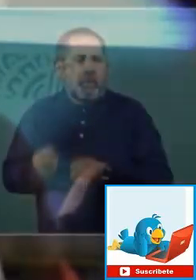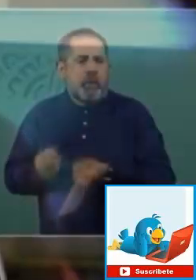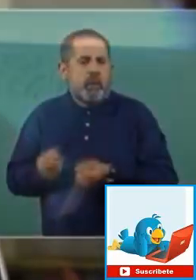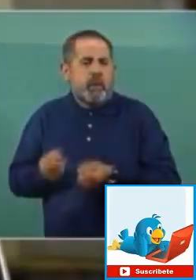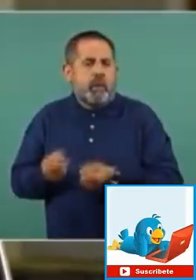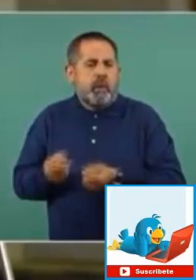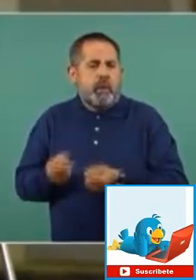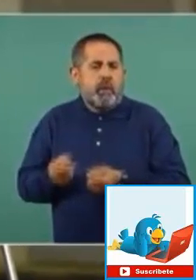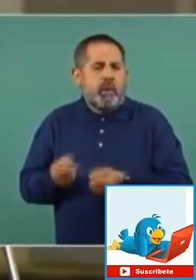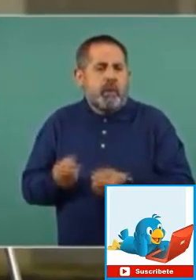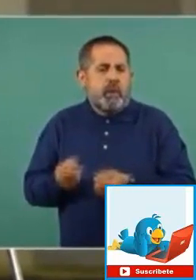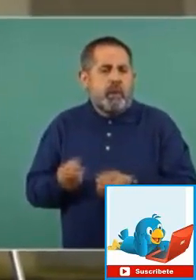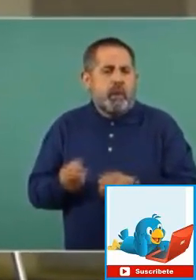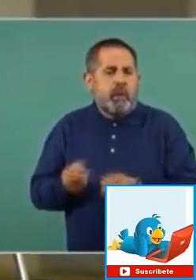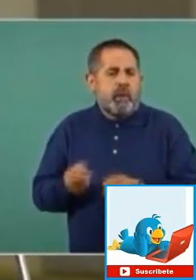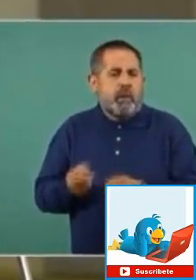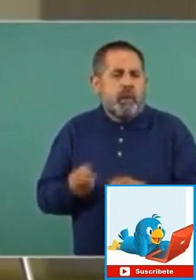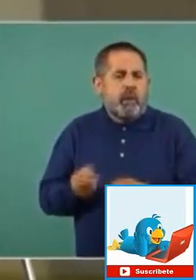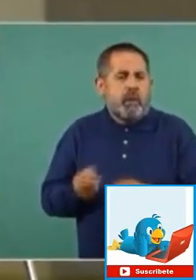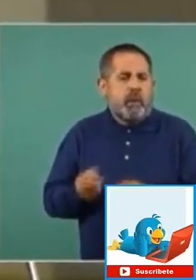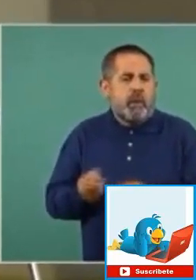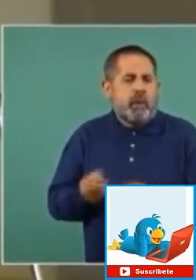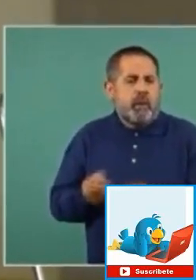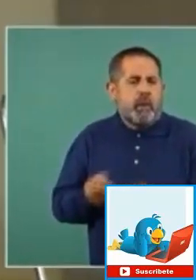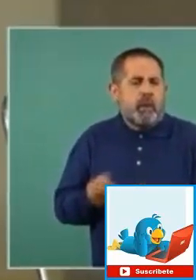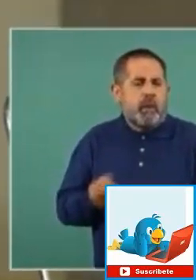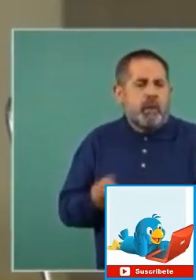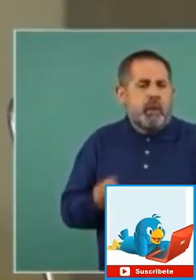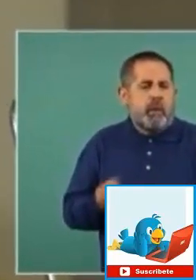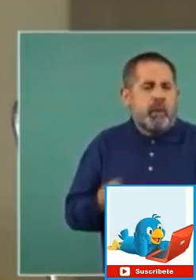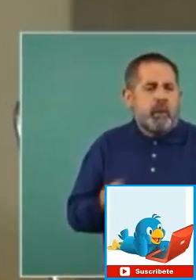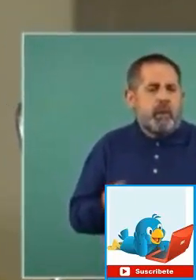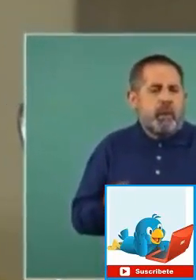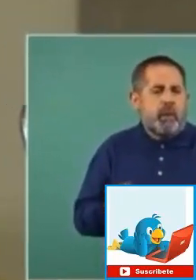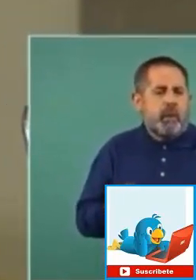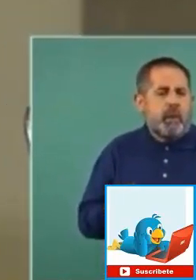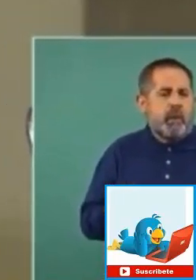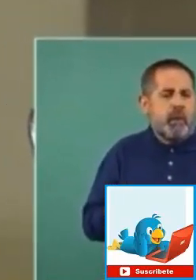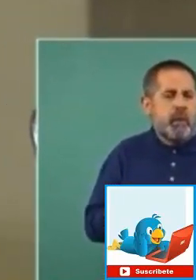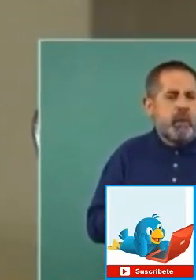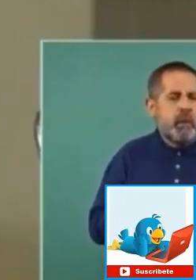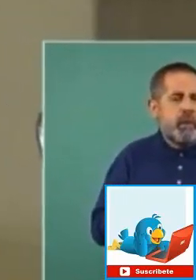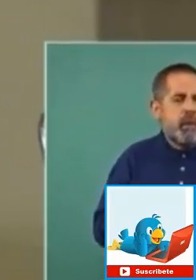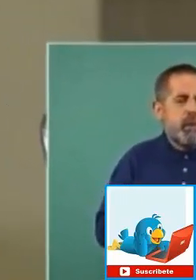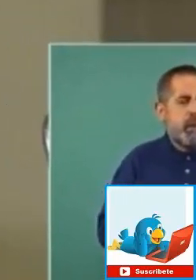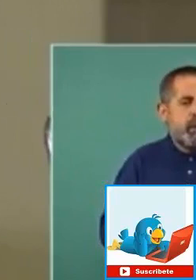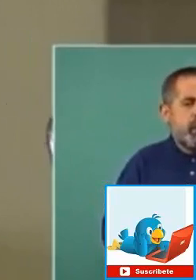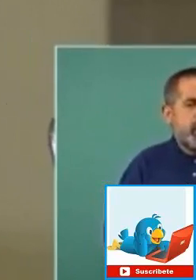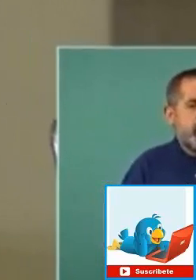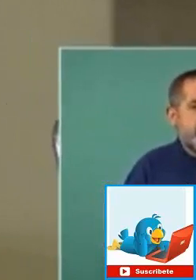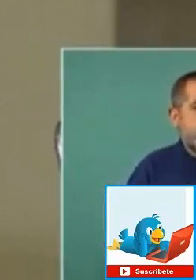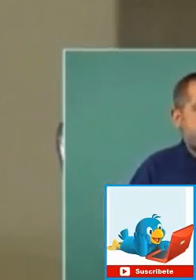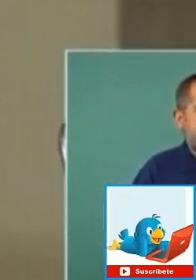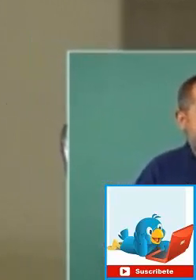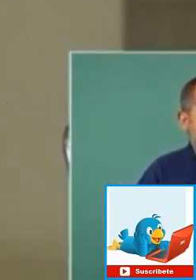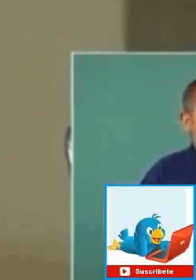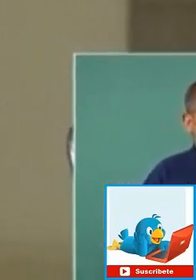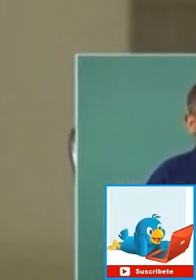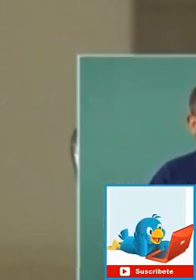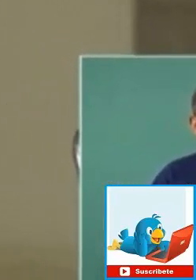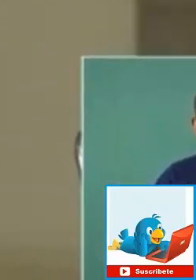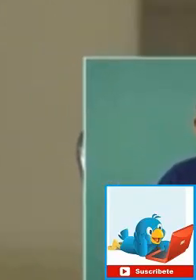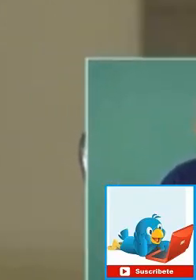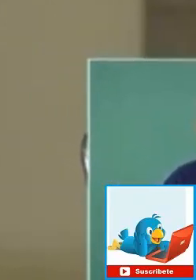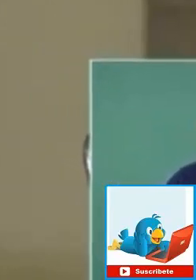fase 3 se aprobó esta vacuna, cuál fue el índice de rango inferior de intervalo de confianza que obtuvieron, considerando este 5% que usted